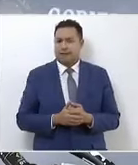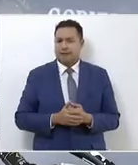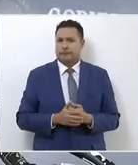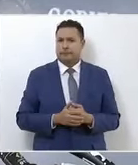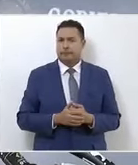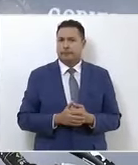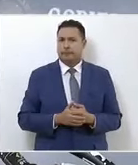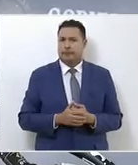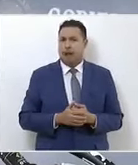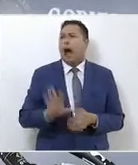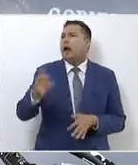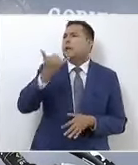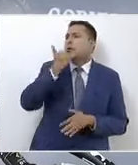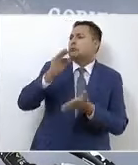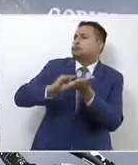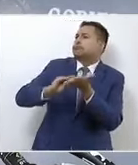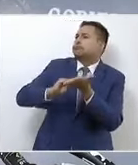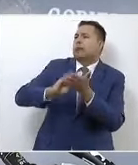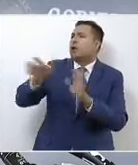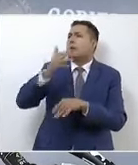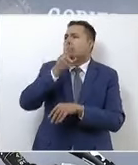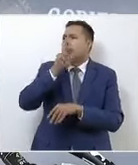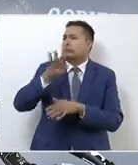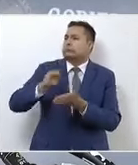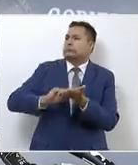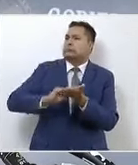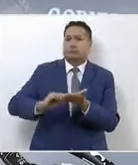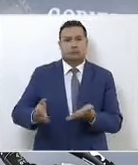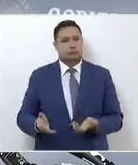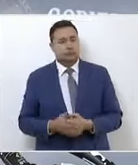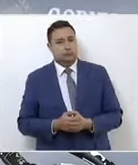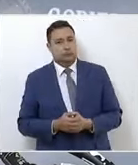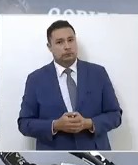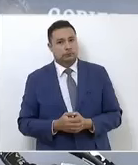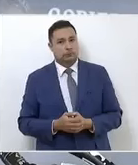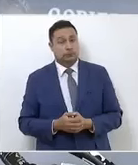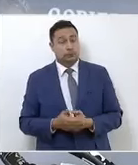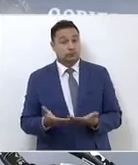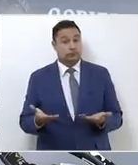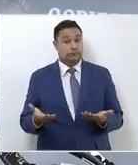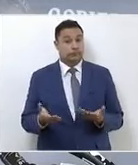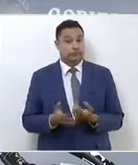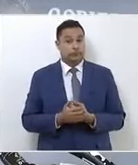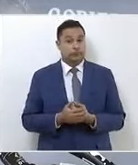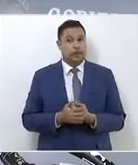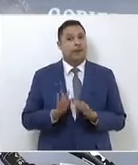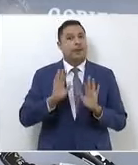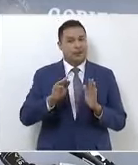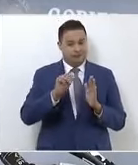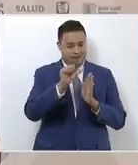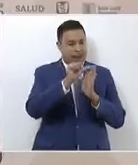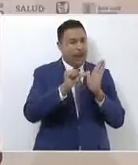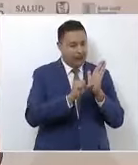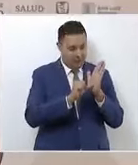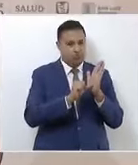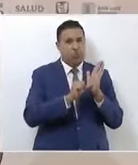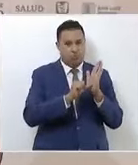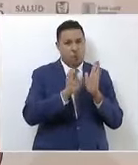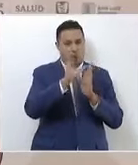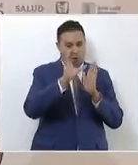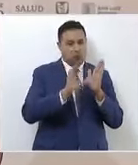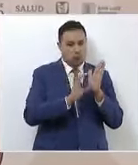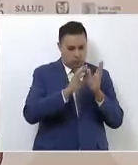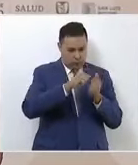Se les condonaban los impuestos. Entonces, reformamos el artículo 28 de la